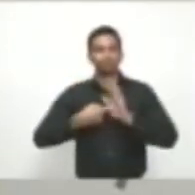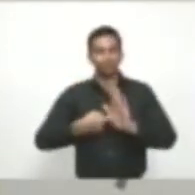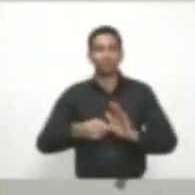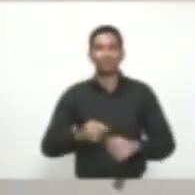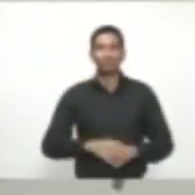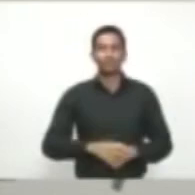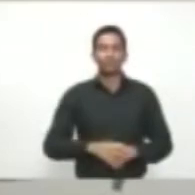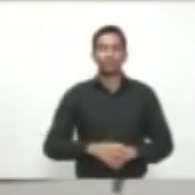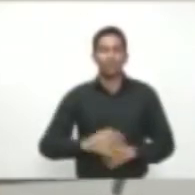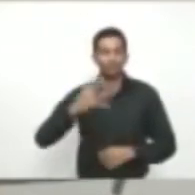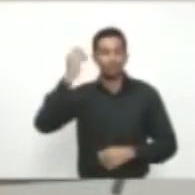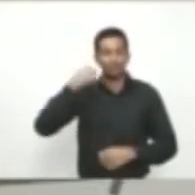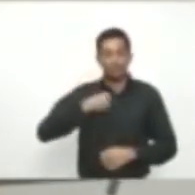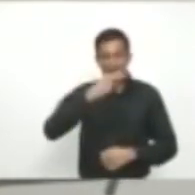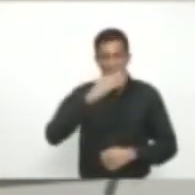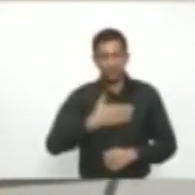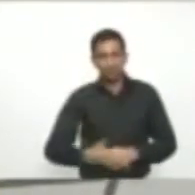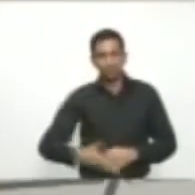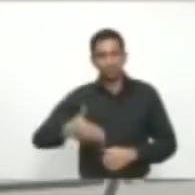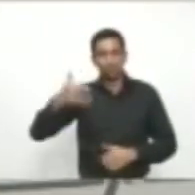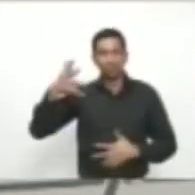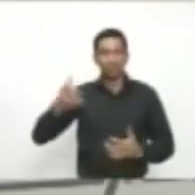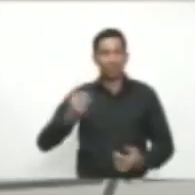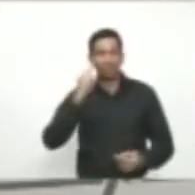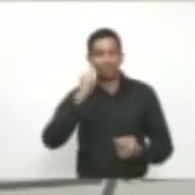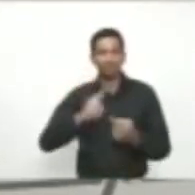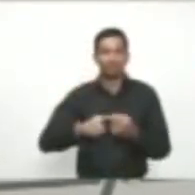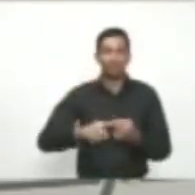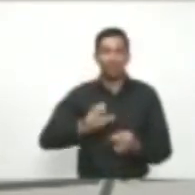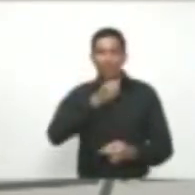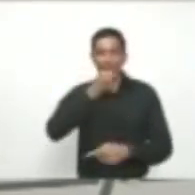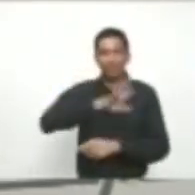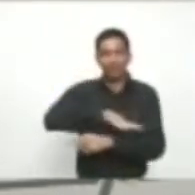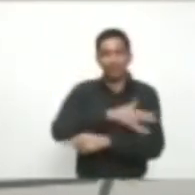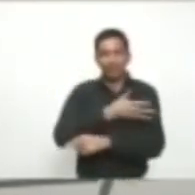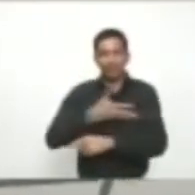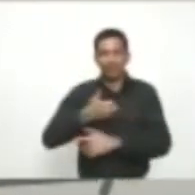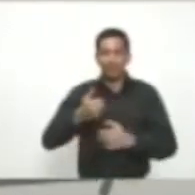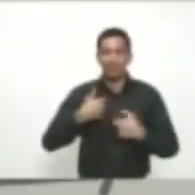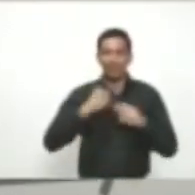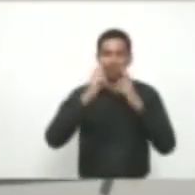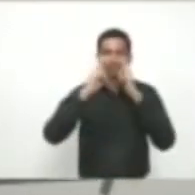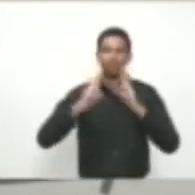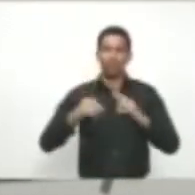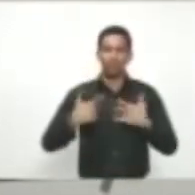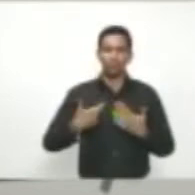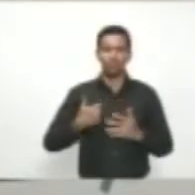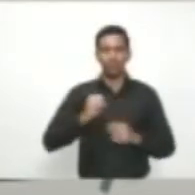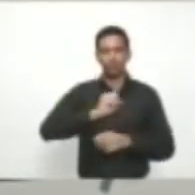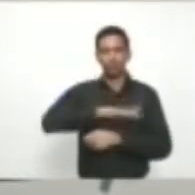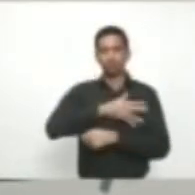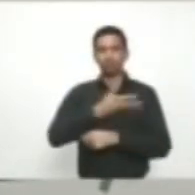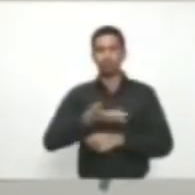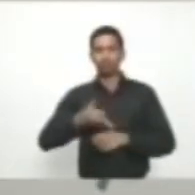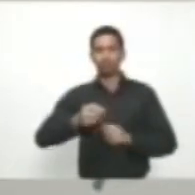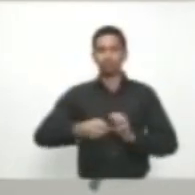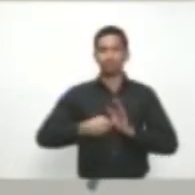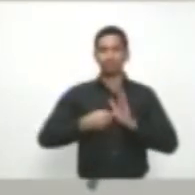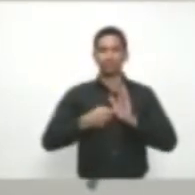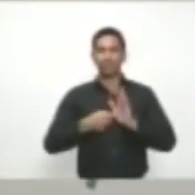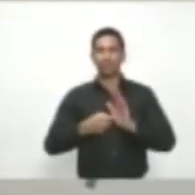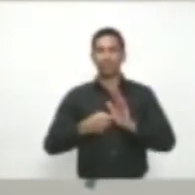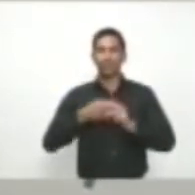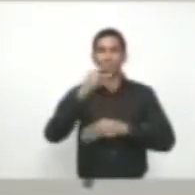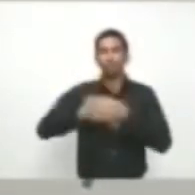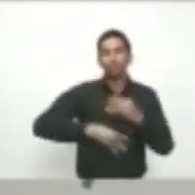una carrera artística. En un principio fue simplemente por reconocer mi estado musical, por querer llevar al mundo